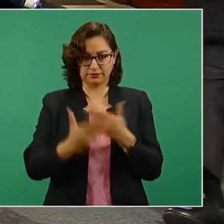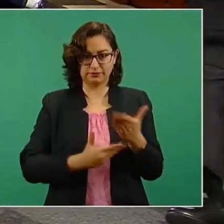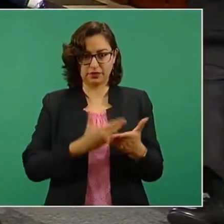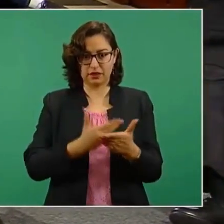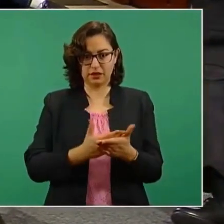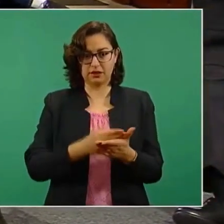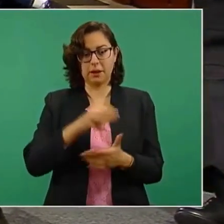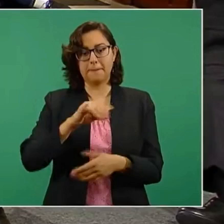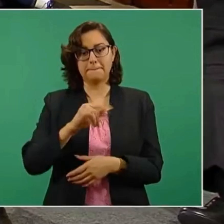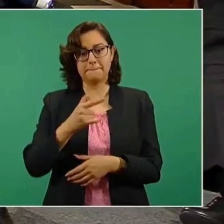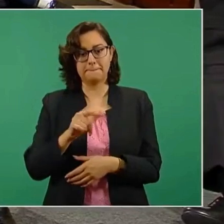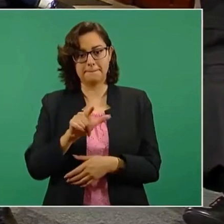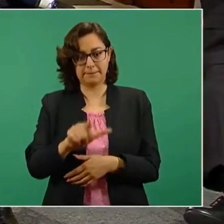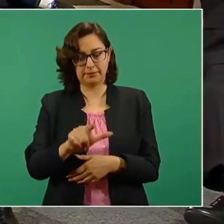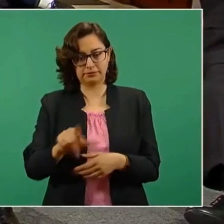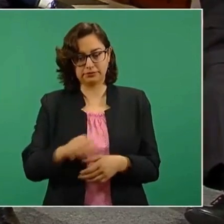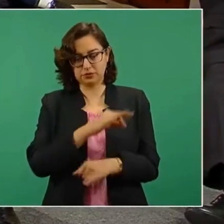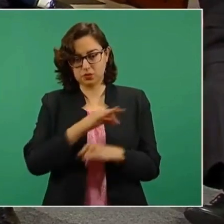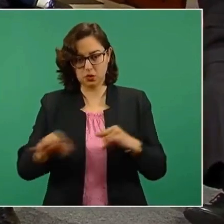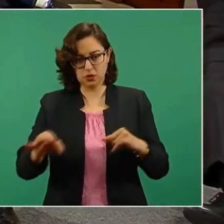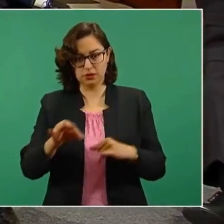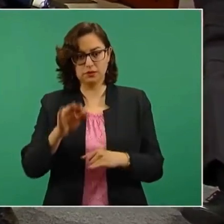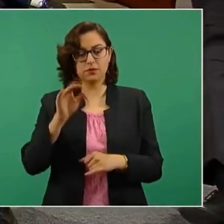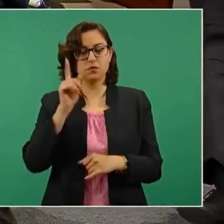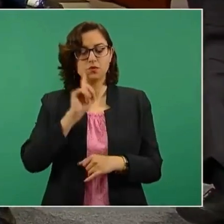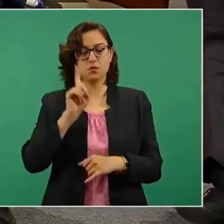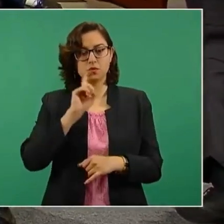luego Miguel Barbosa y luego Claudia.